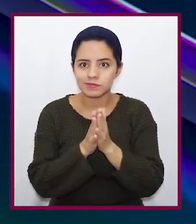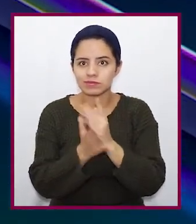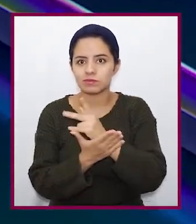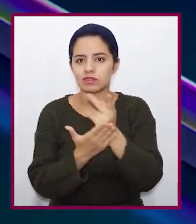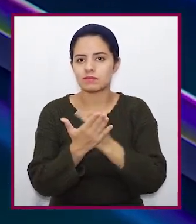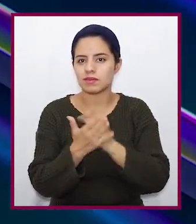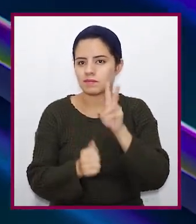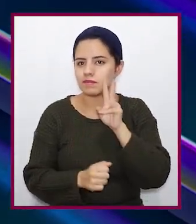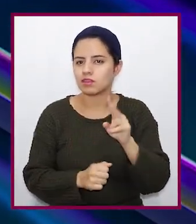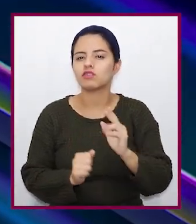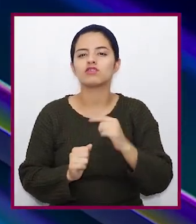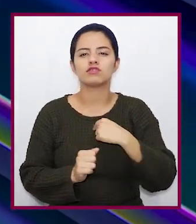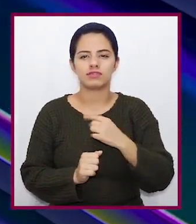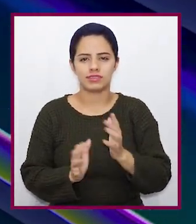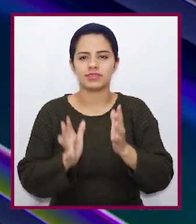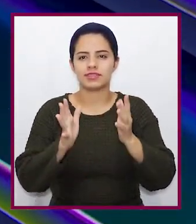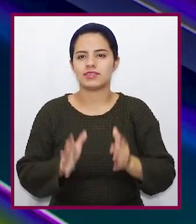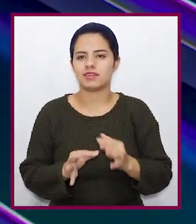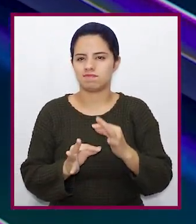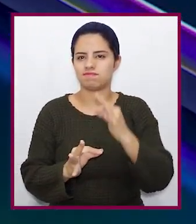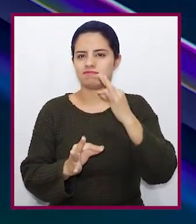estoy bien puesto para el